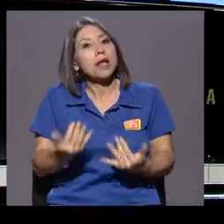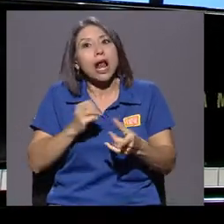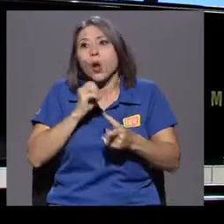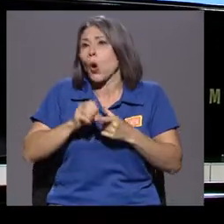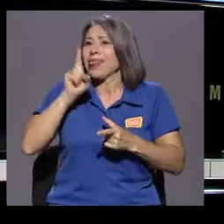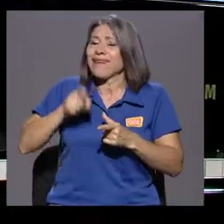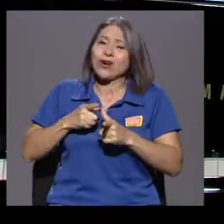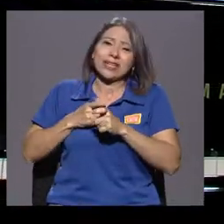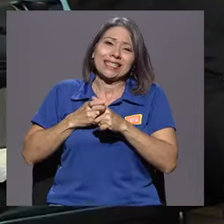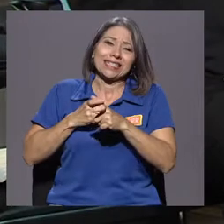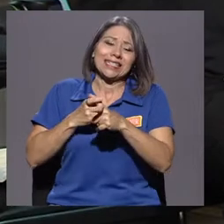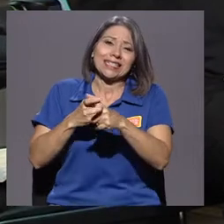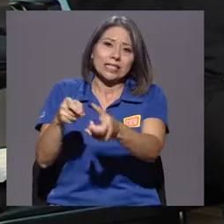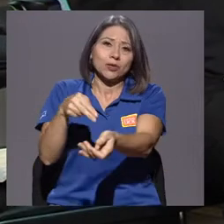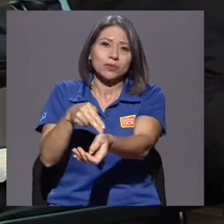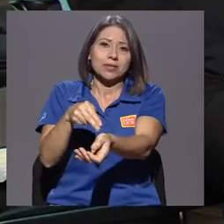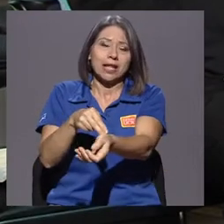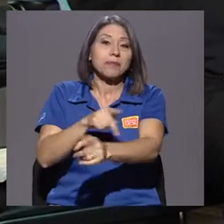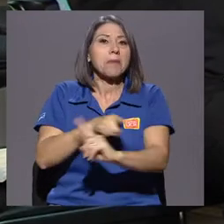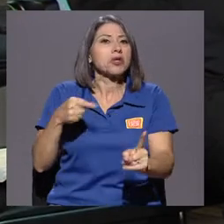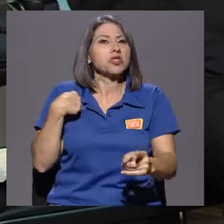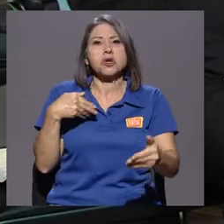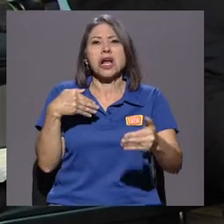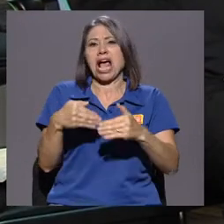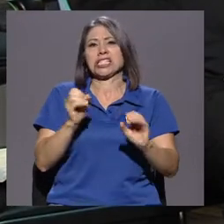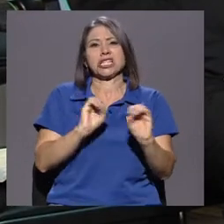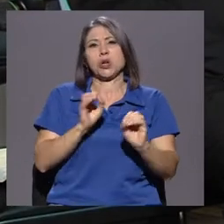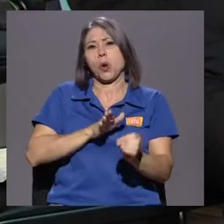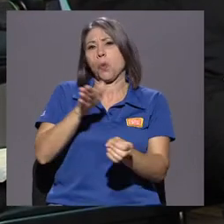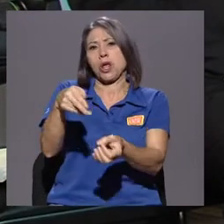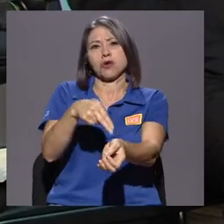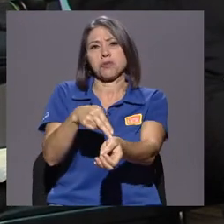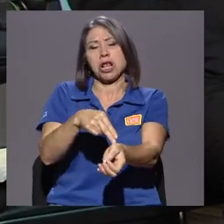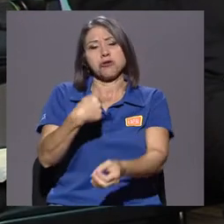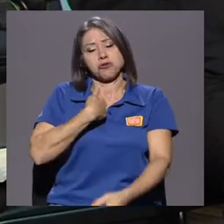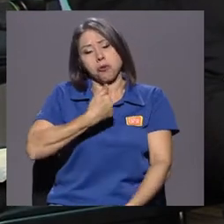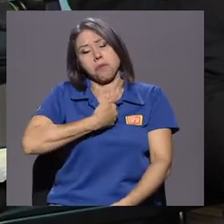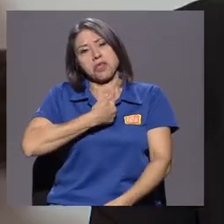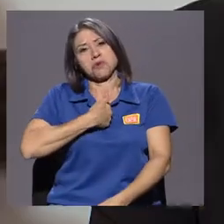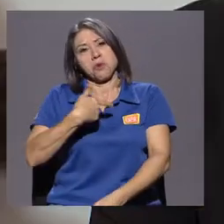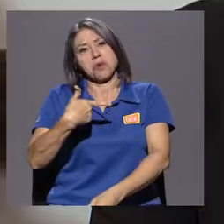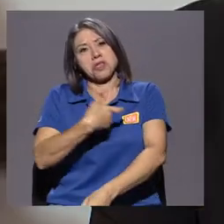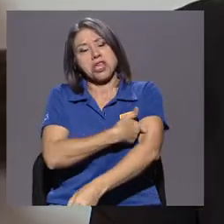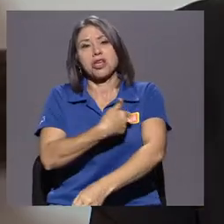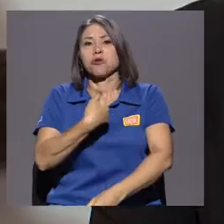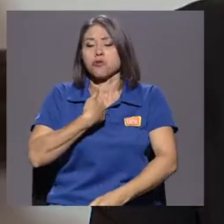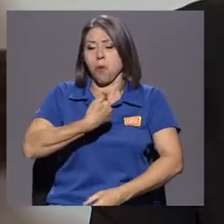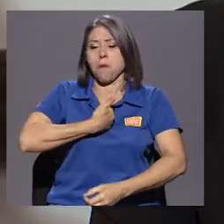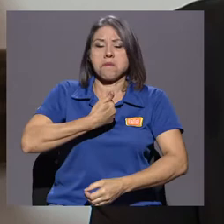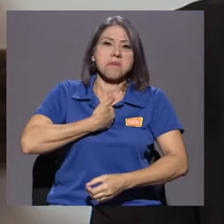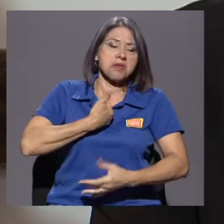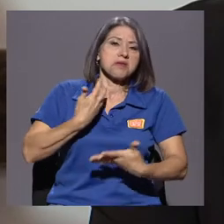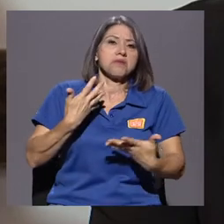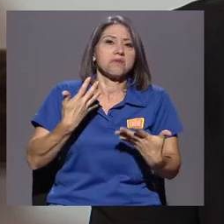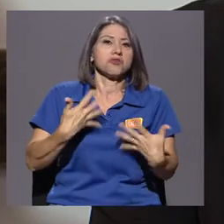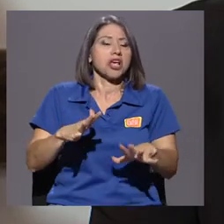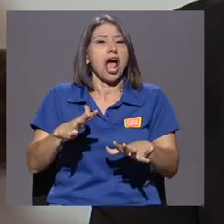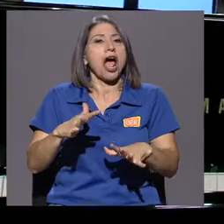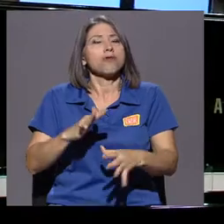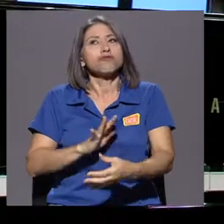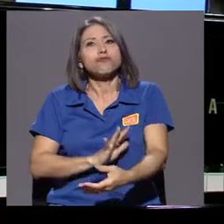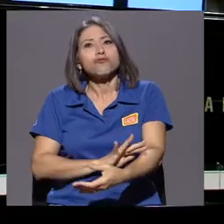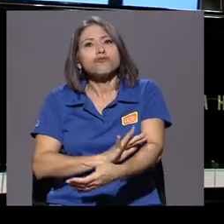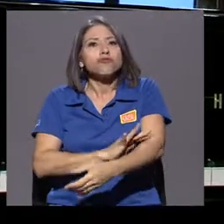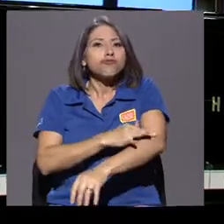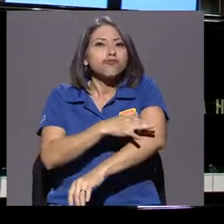correr al hospital pero casi no voy al hospital ya porque yo mismo me inyecto yo me tomo mis propias vías las propias venas porque